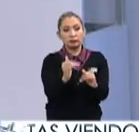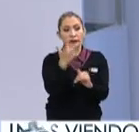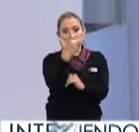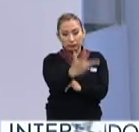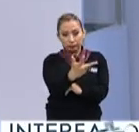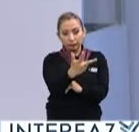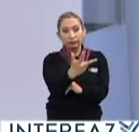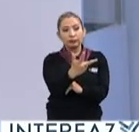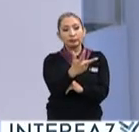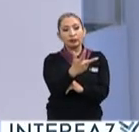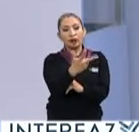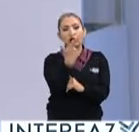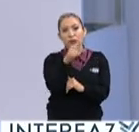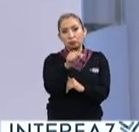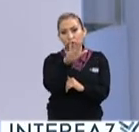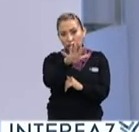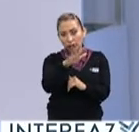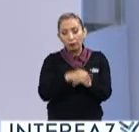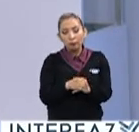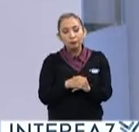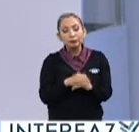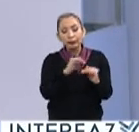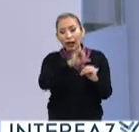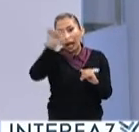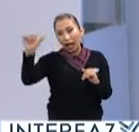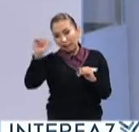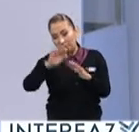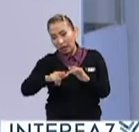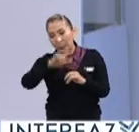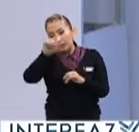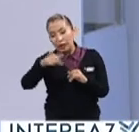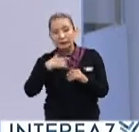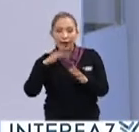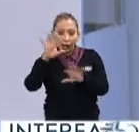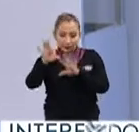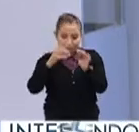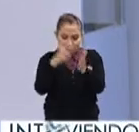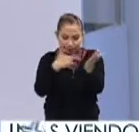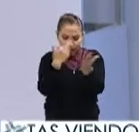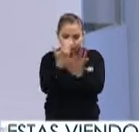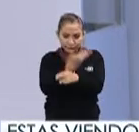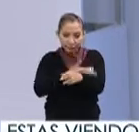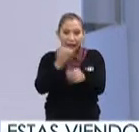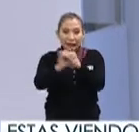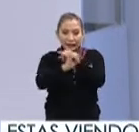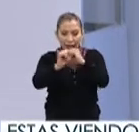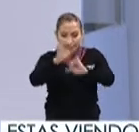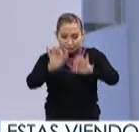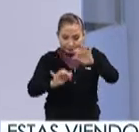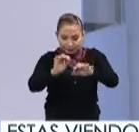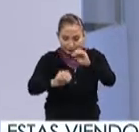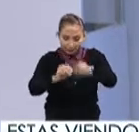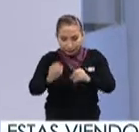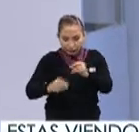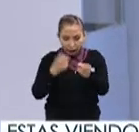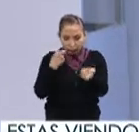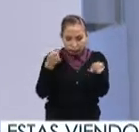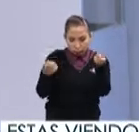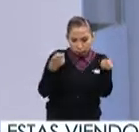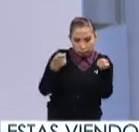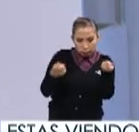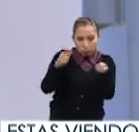está 8.5. Claro. A partir de ahí, pues se hace los trámites por internet, se lleva como que el